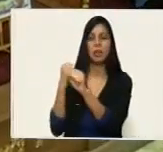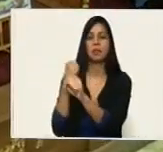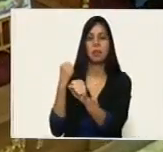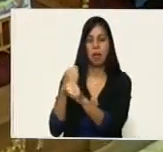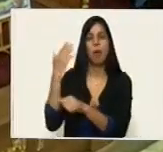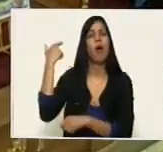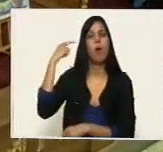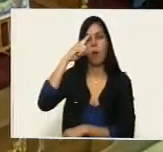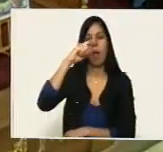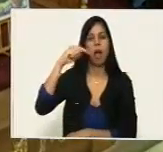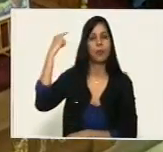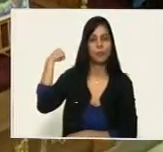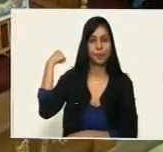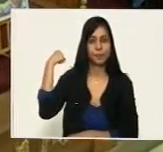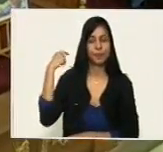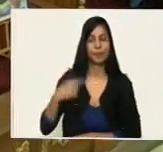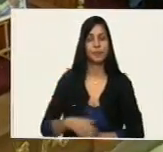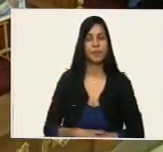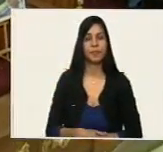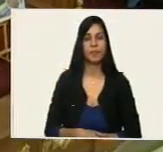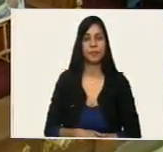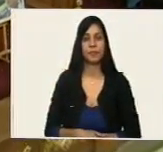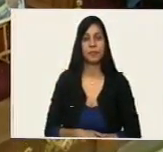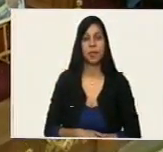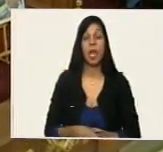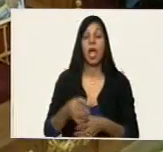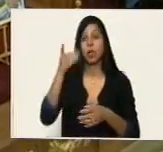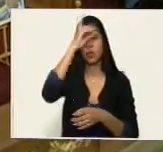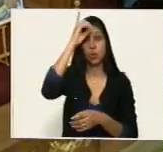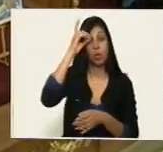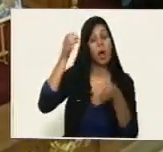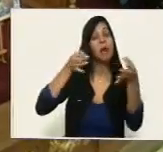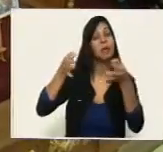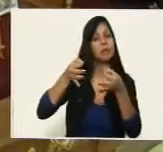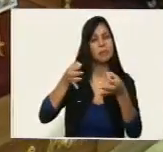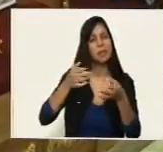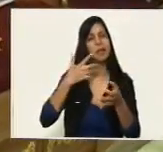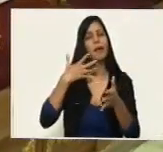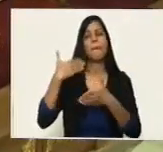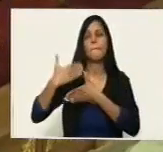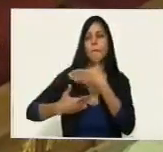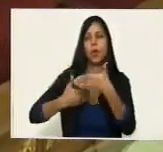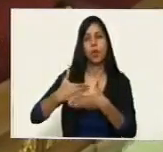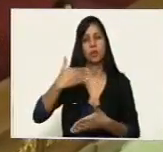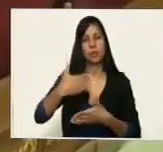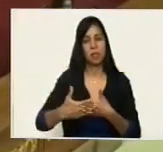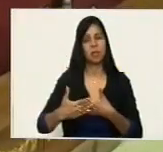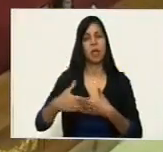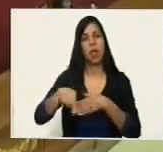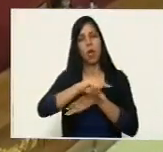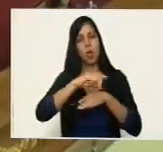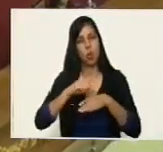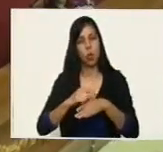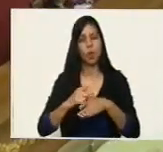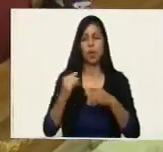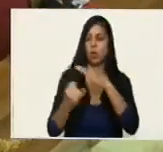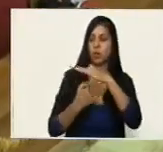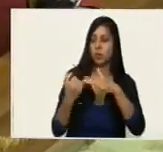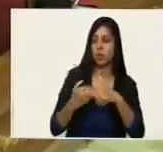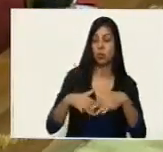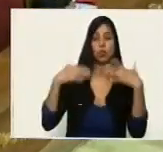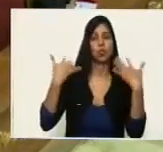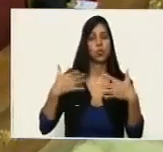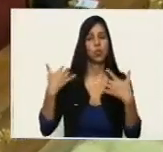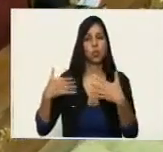esta institución. Indicó también que todo el proceso que fue solidificando el gobierno y las instituciones sufrió